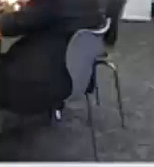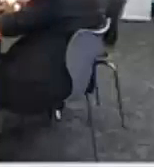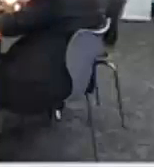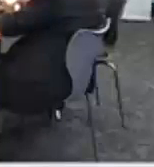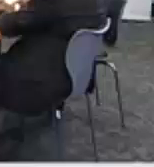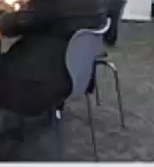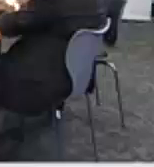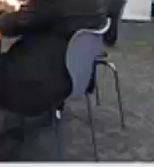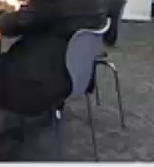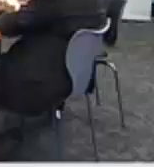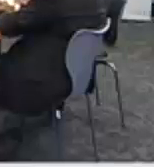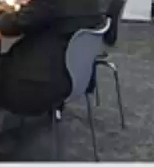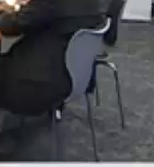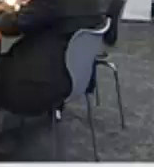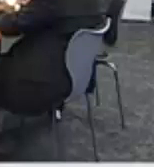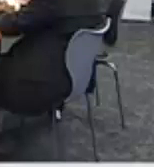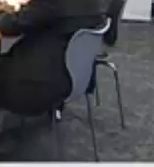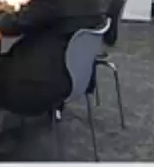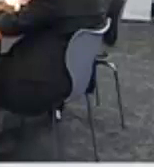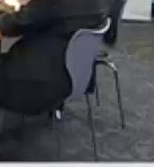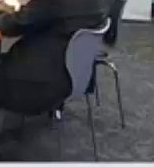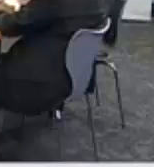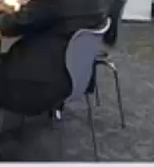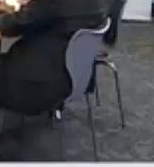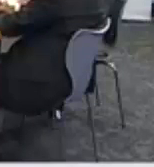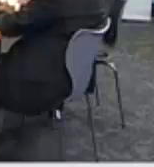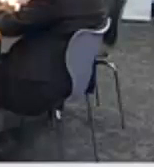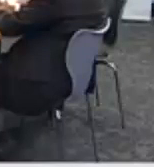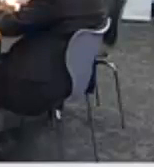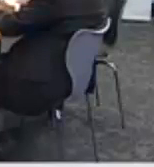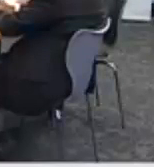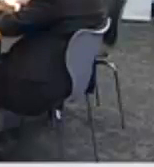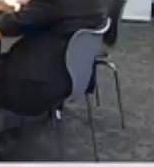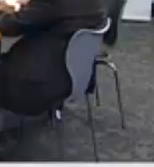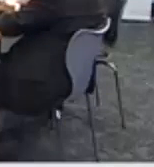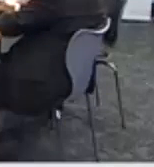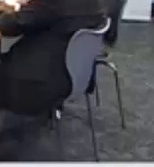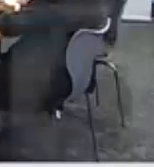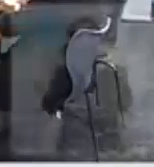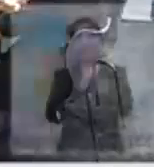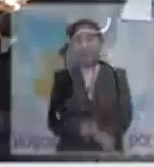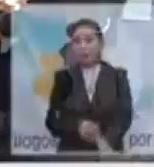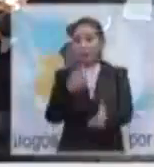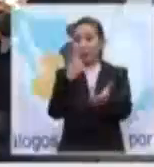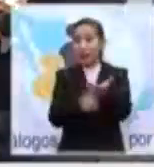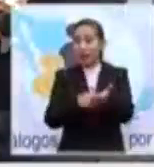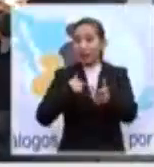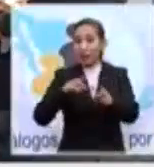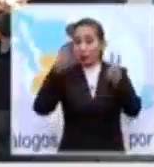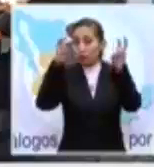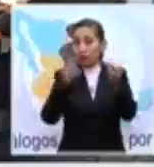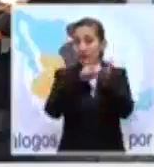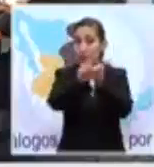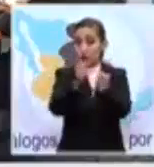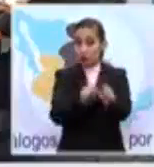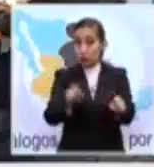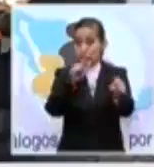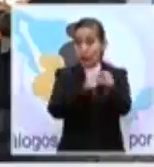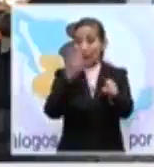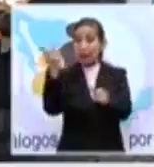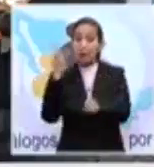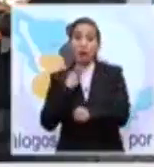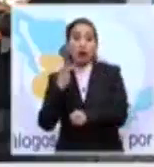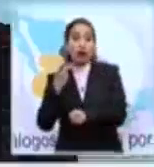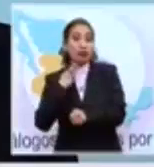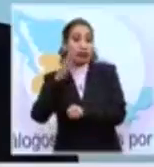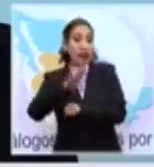Gracias, bienvenidos a todos nuestros panelistas, a los senadores y al público en general. Buenas tardes. Continuamos dentro del eje Derechos Sociales y